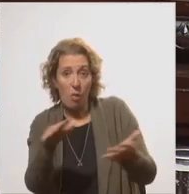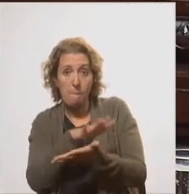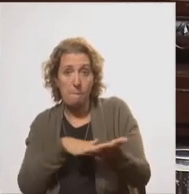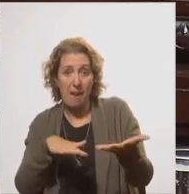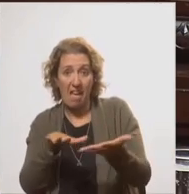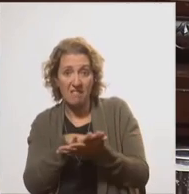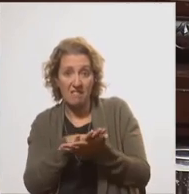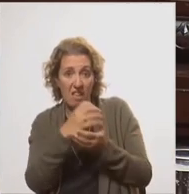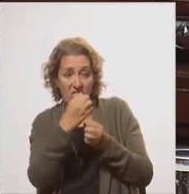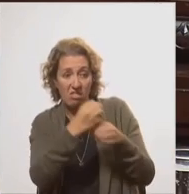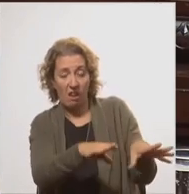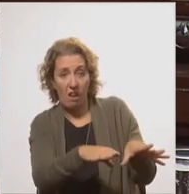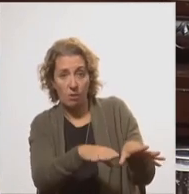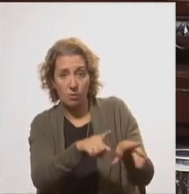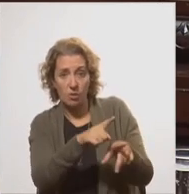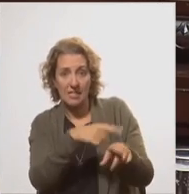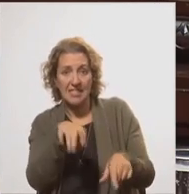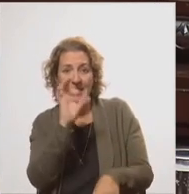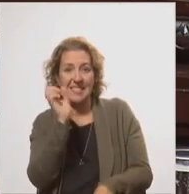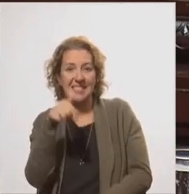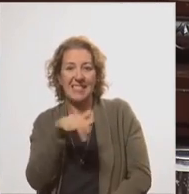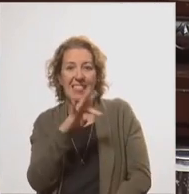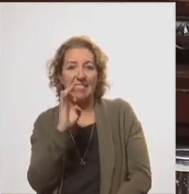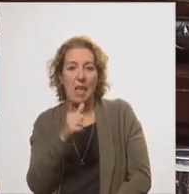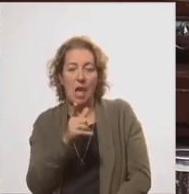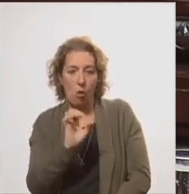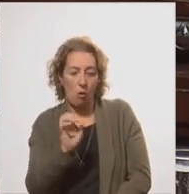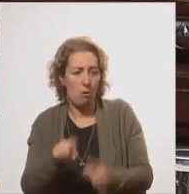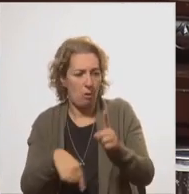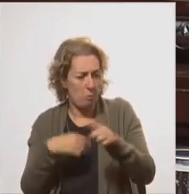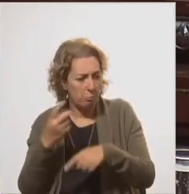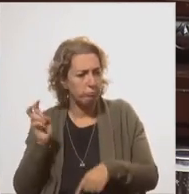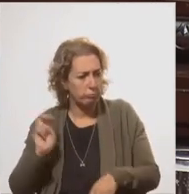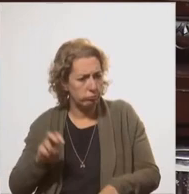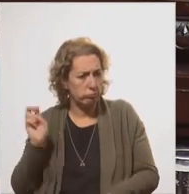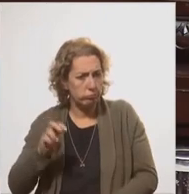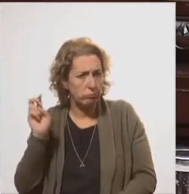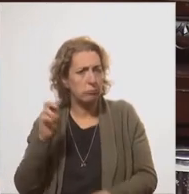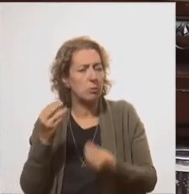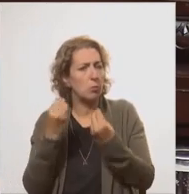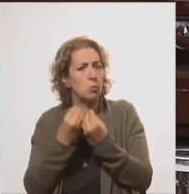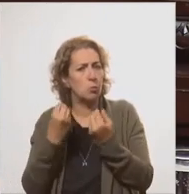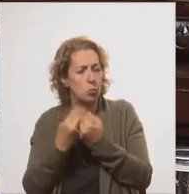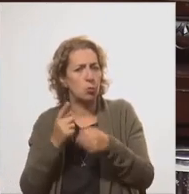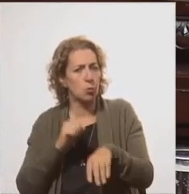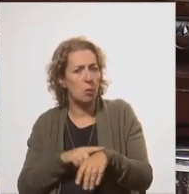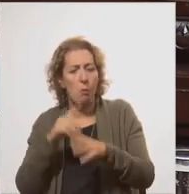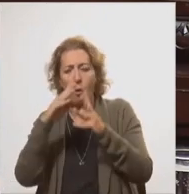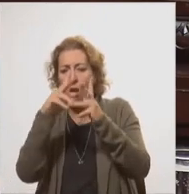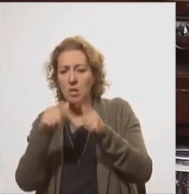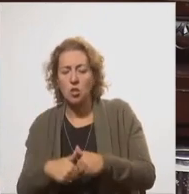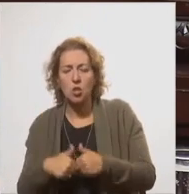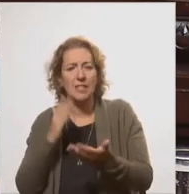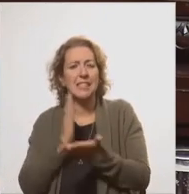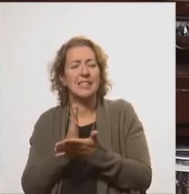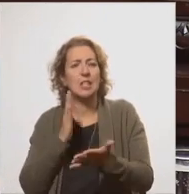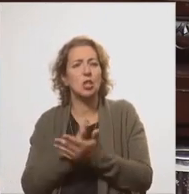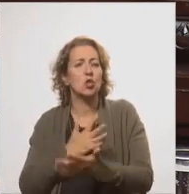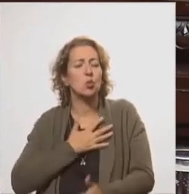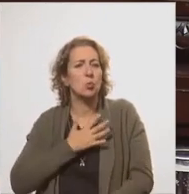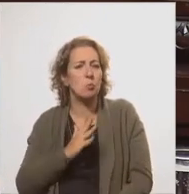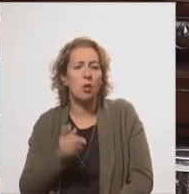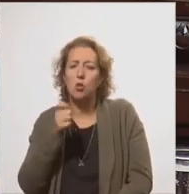en Santiago, que después de recorrer durante mucho tiempo todas las organizaciones de derechos humanos, esos